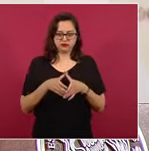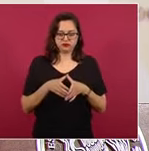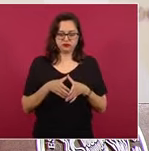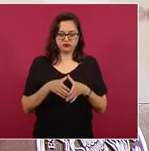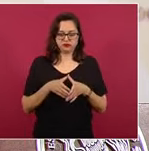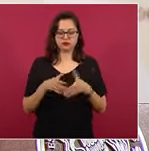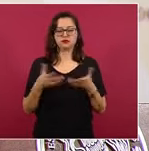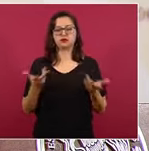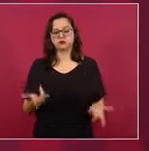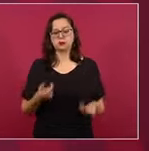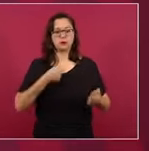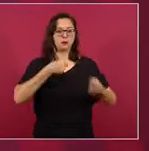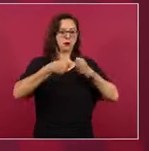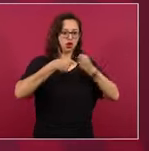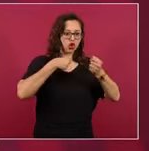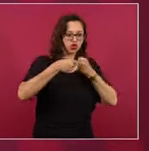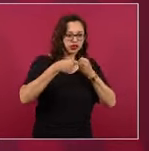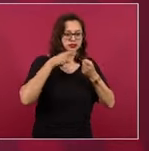Con periodistas